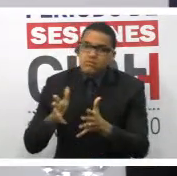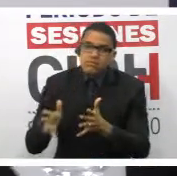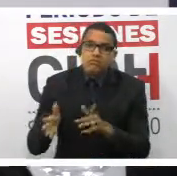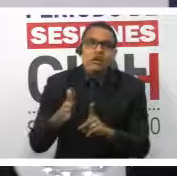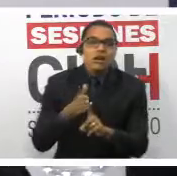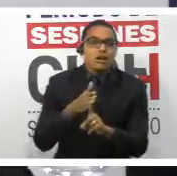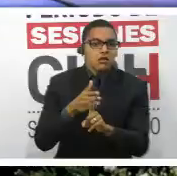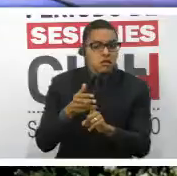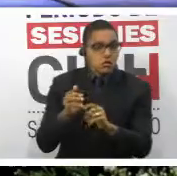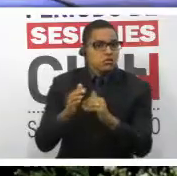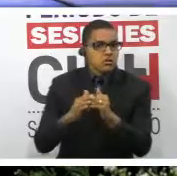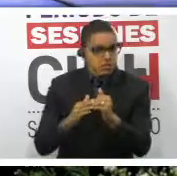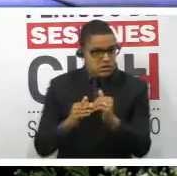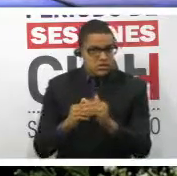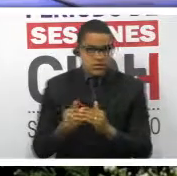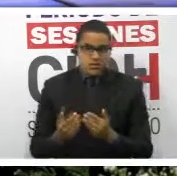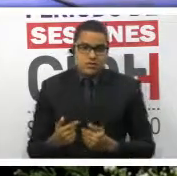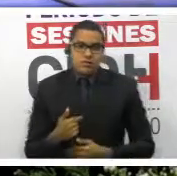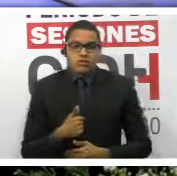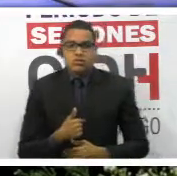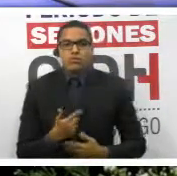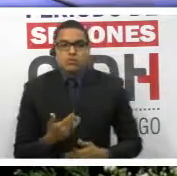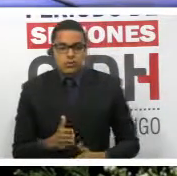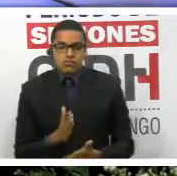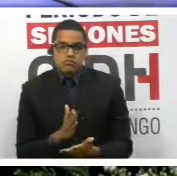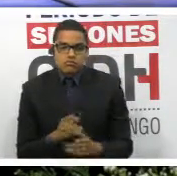hasta aquí lo dejaría presidente